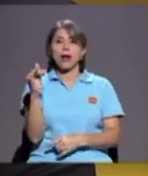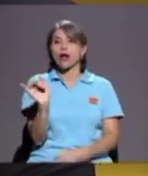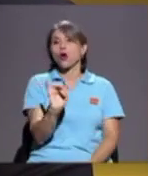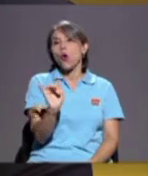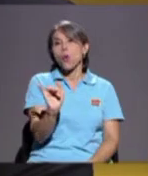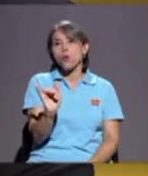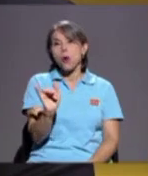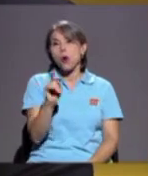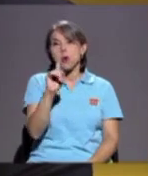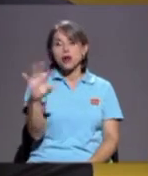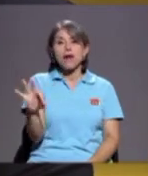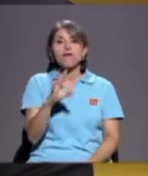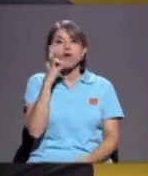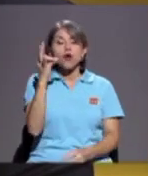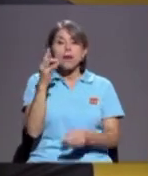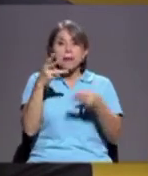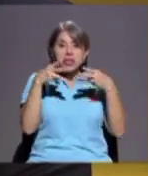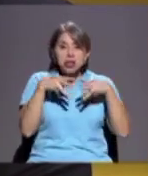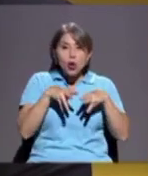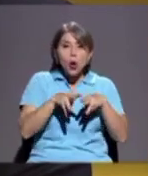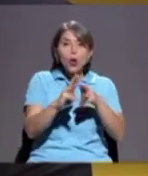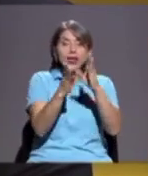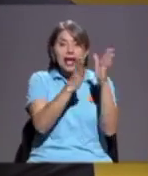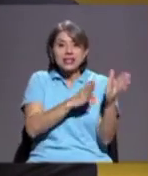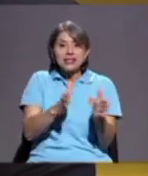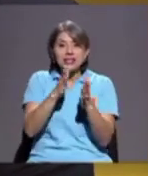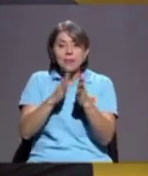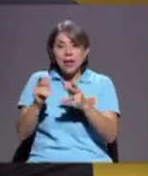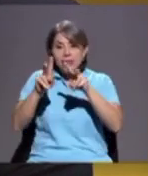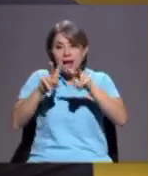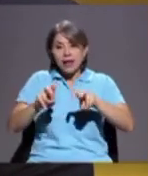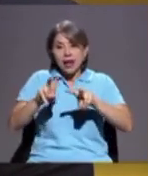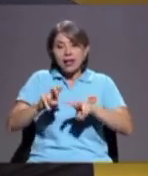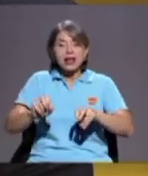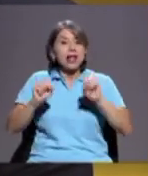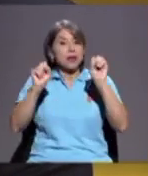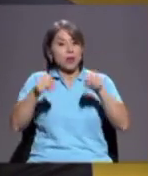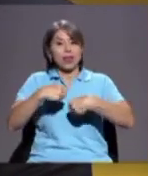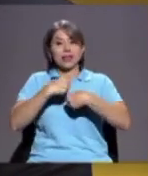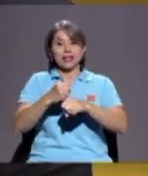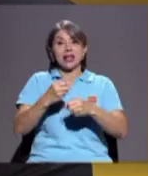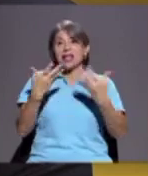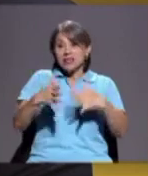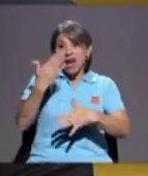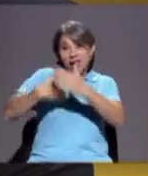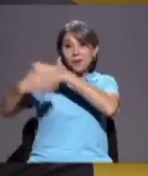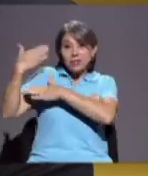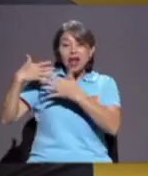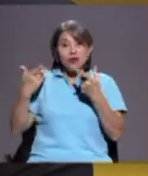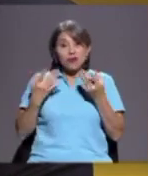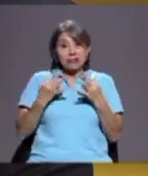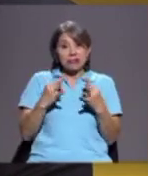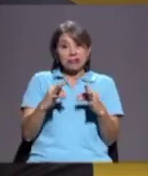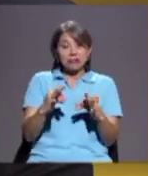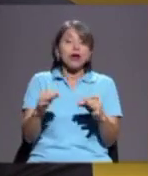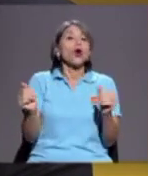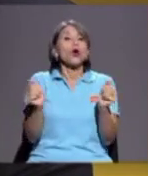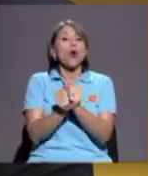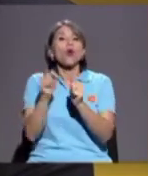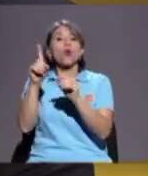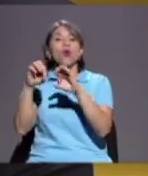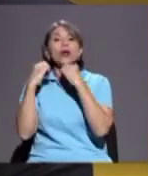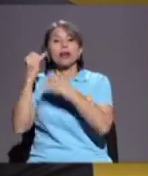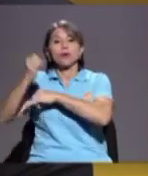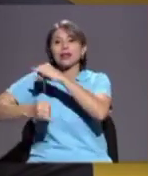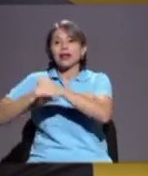digamos, ya metódica, sistemática, analítica, ¿verdad? Y creo que se puede hacer. Ya hubo un intento en el pasado. Con el apoyo de un organismo